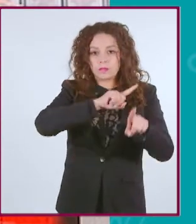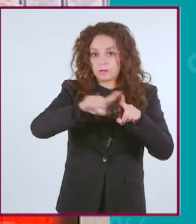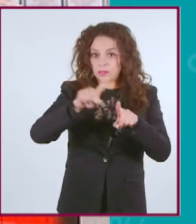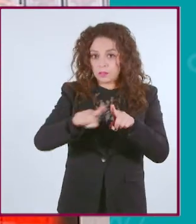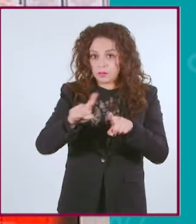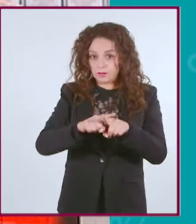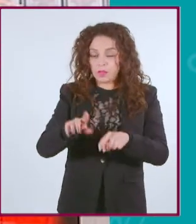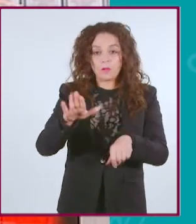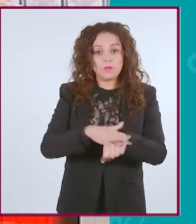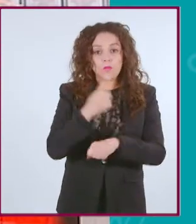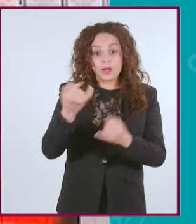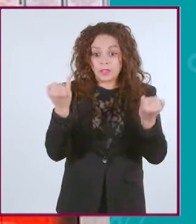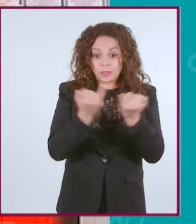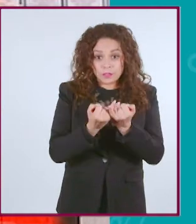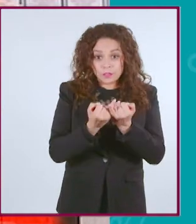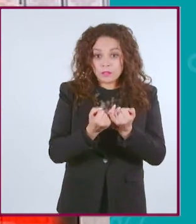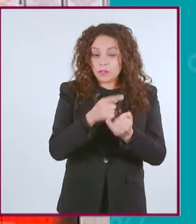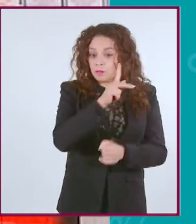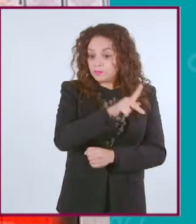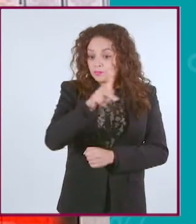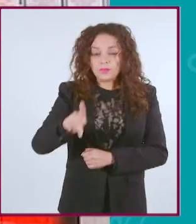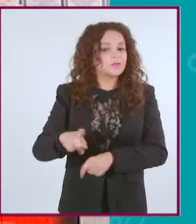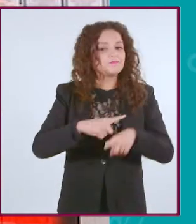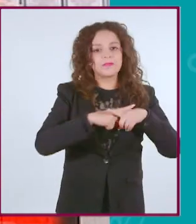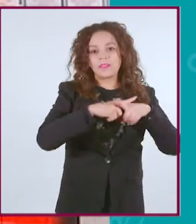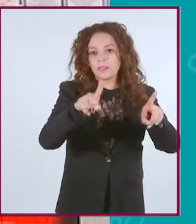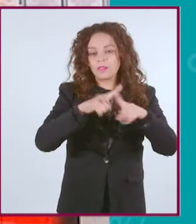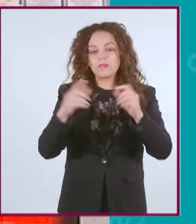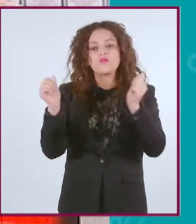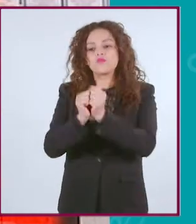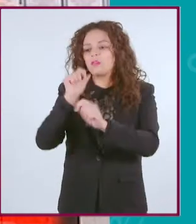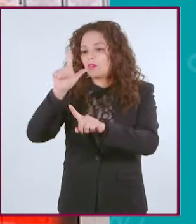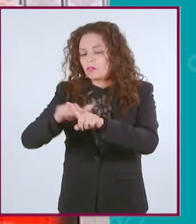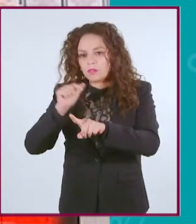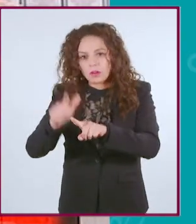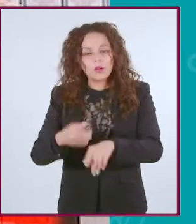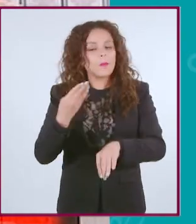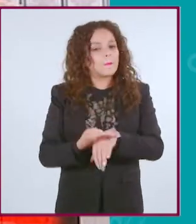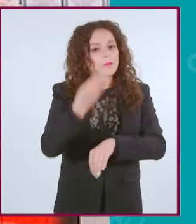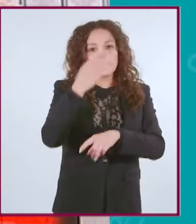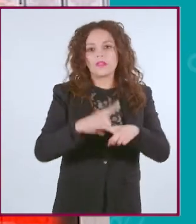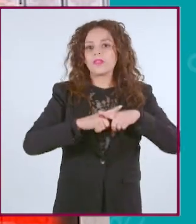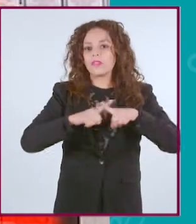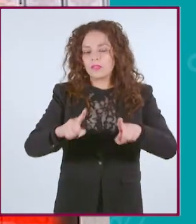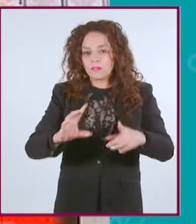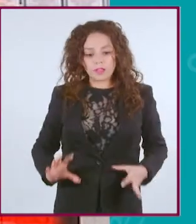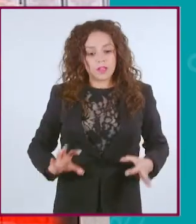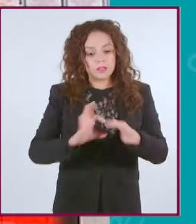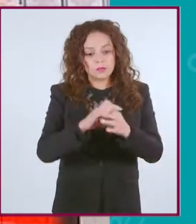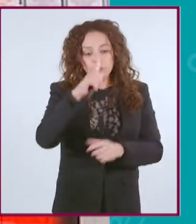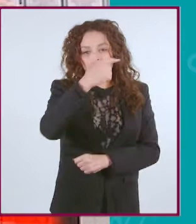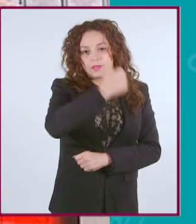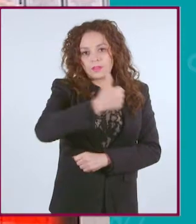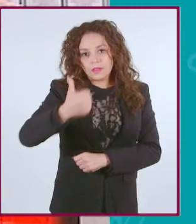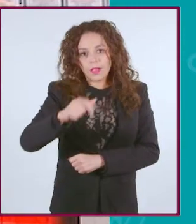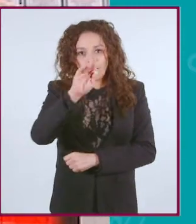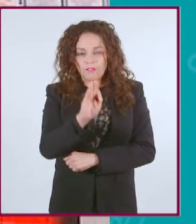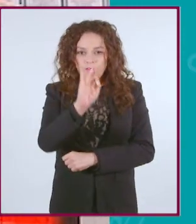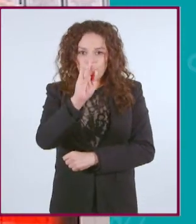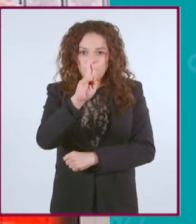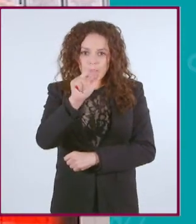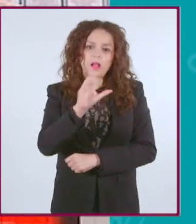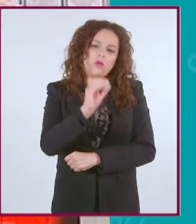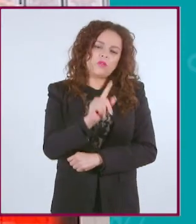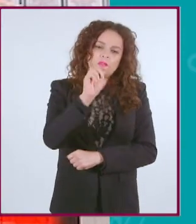se trabaja con un proceso muy diferente, con colorantes o pigmentos muy diferentes acordes a cada una de estas fibras. Claro. Y